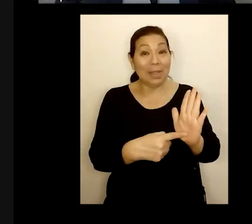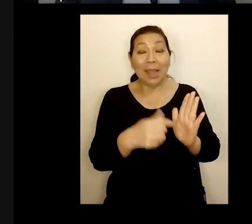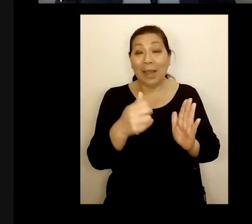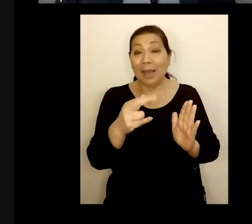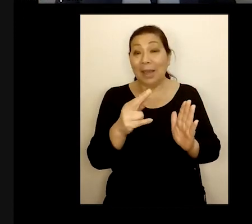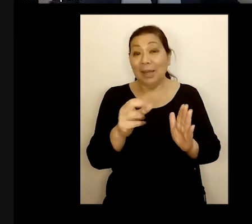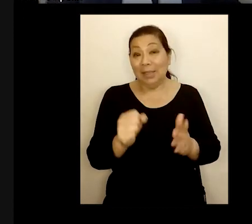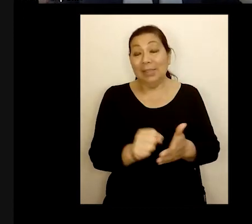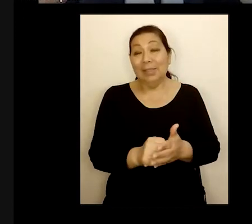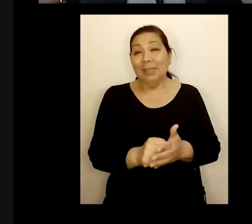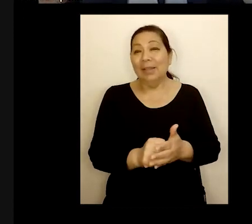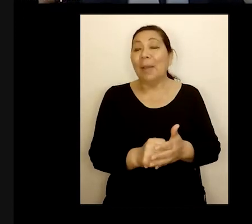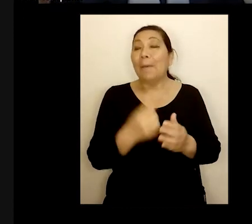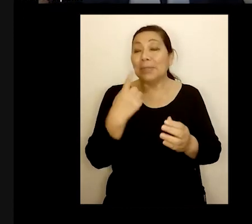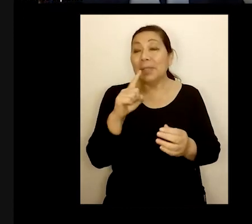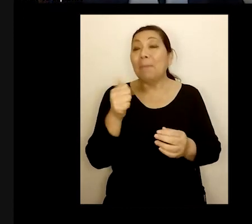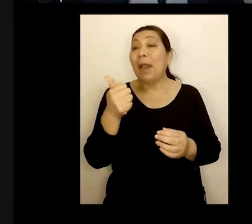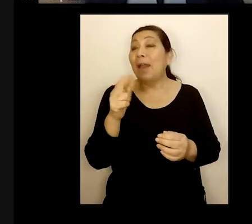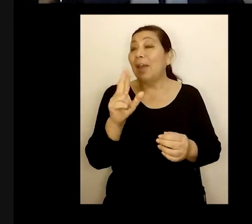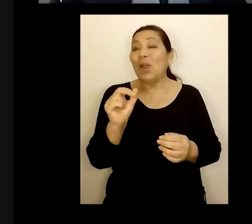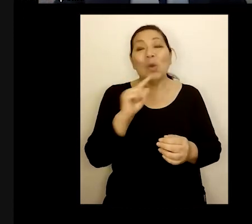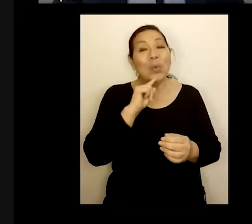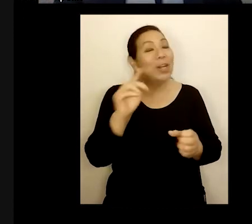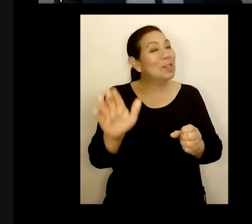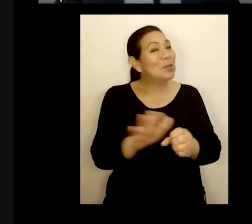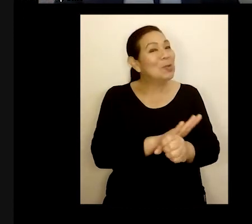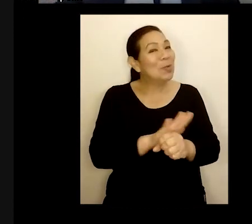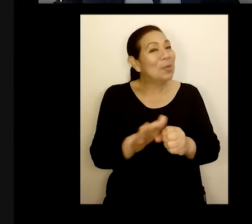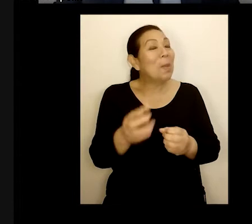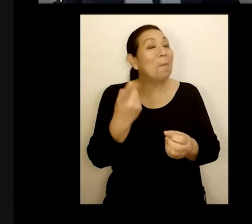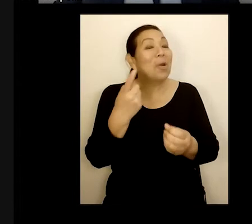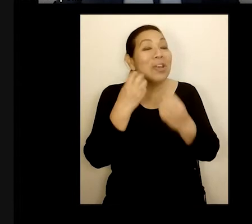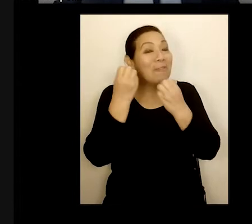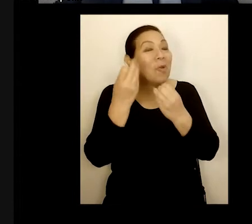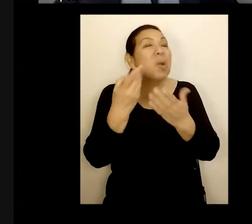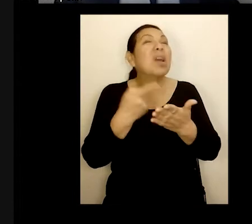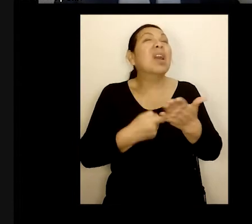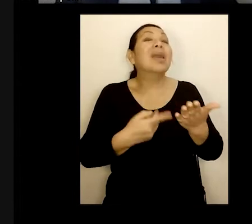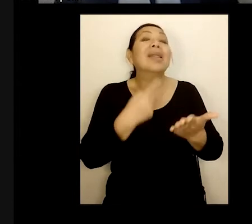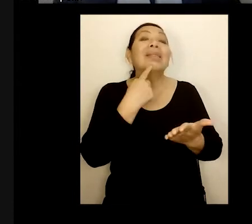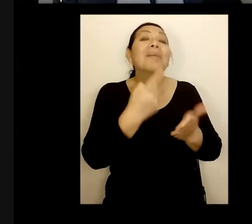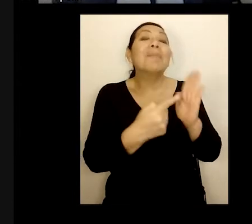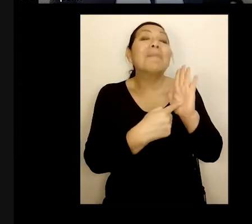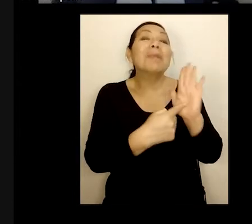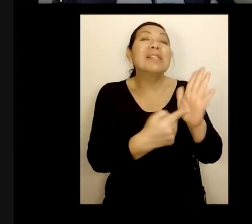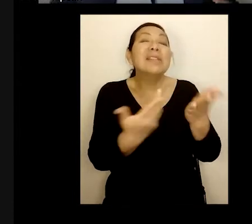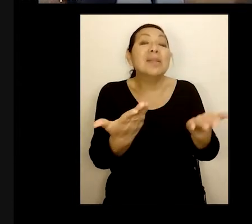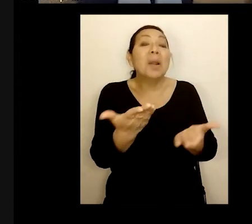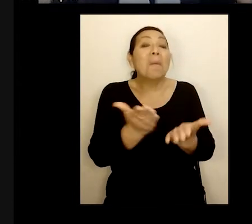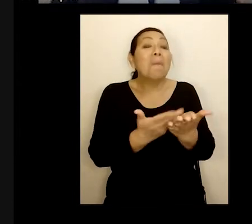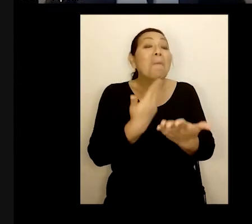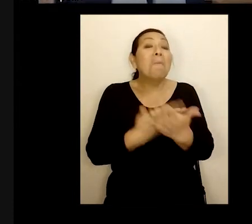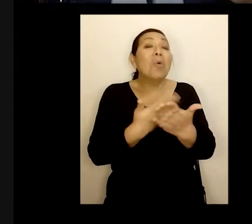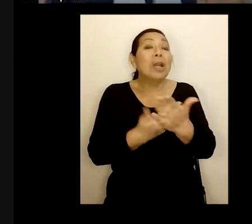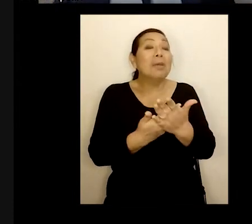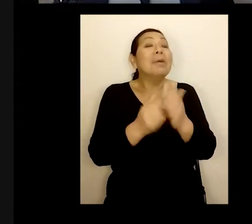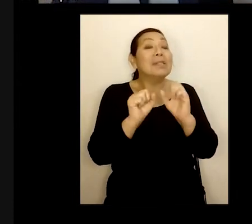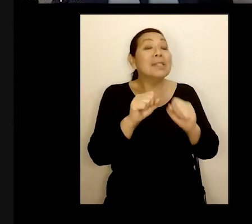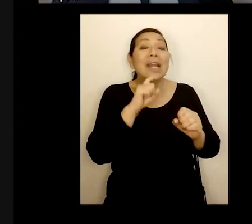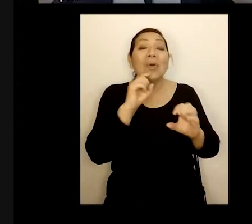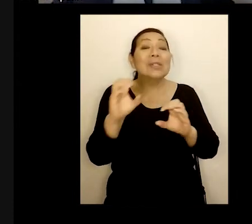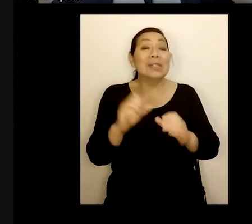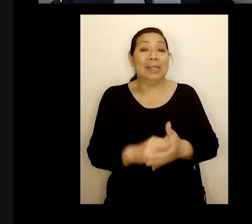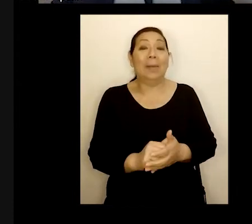Ares? Si para Ares no era suficiente el informe, entonces debieron presentar medios probatorios que sí lo